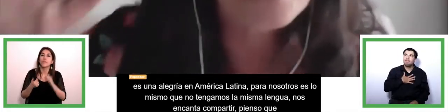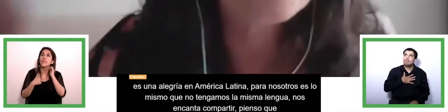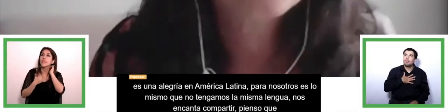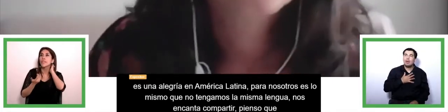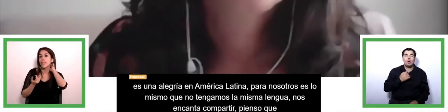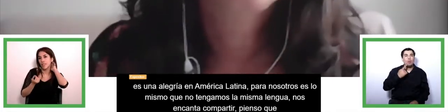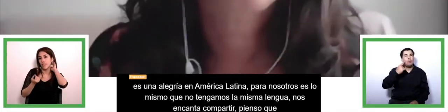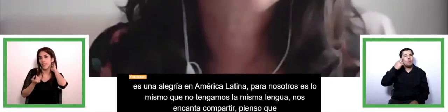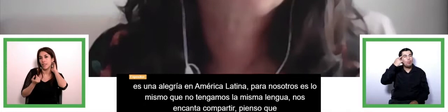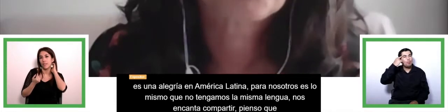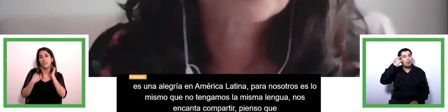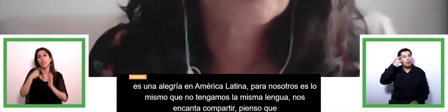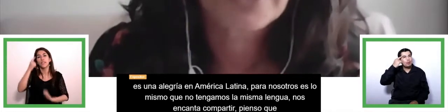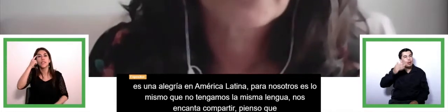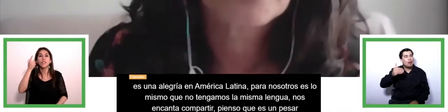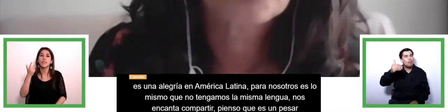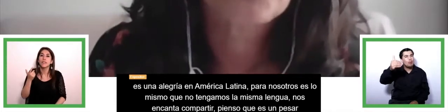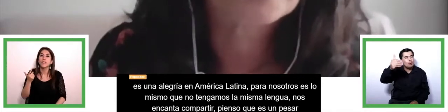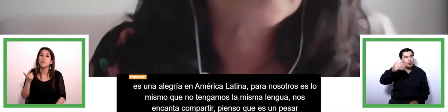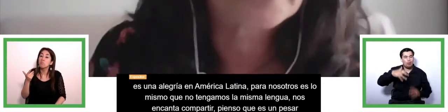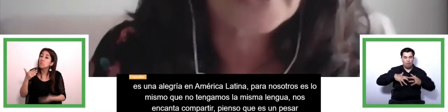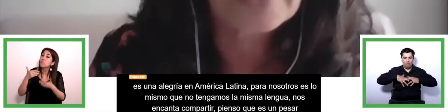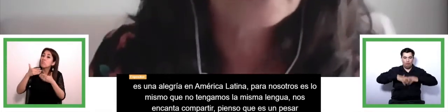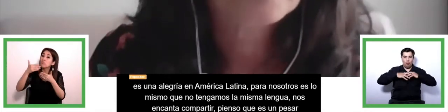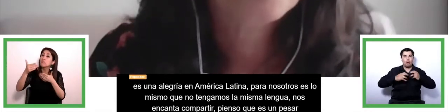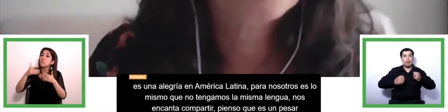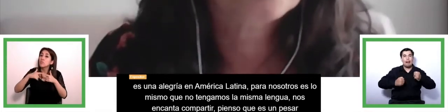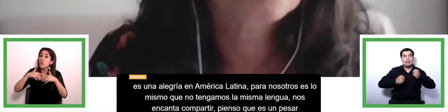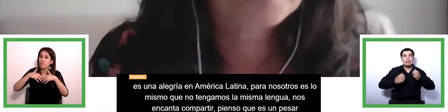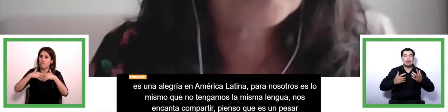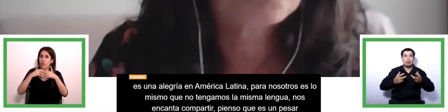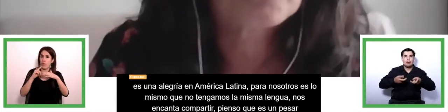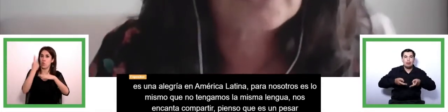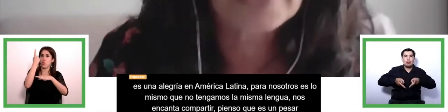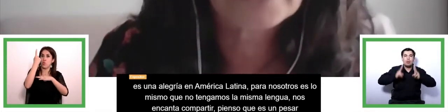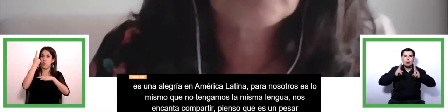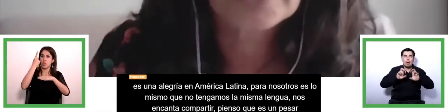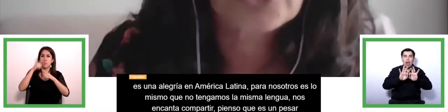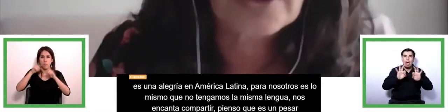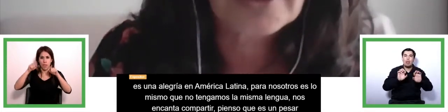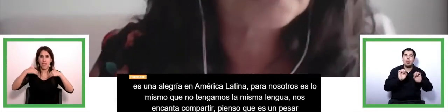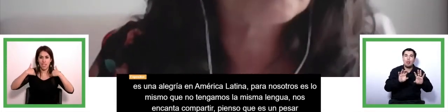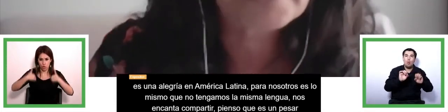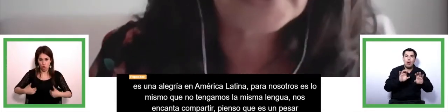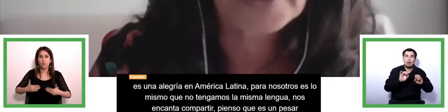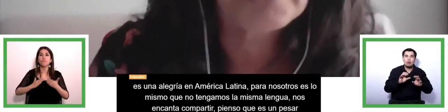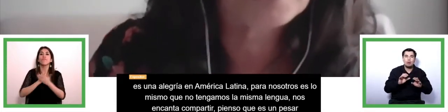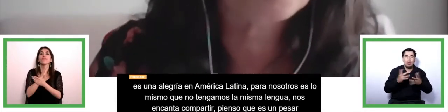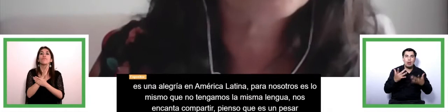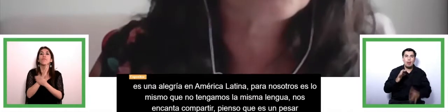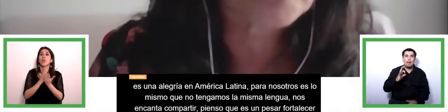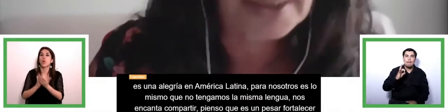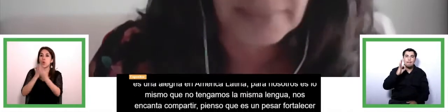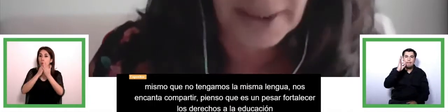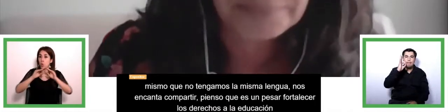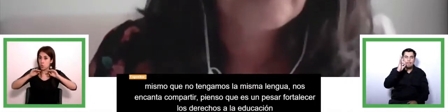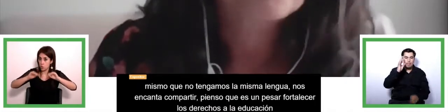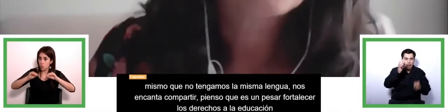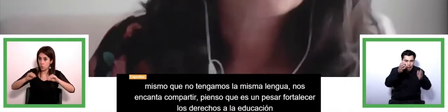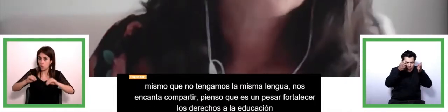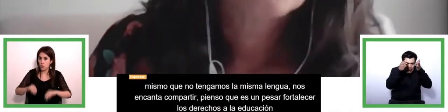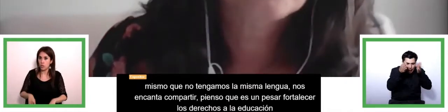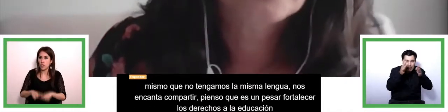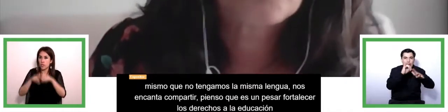empezar de nos aproximar y nos fortalecer en lo derecho a la educación en una perspectiva